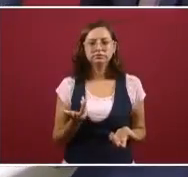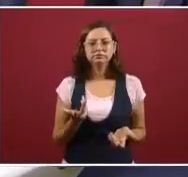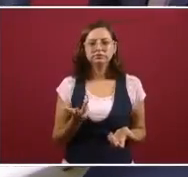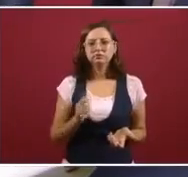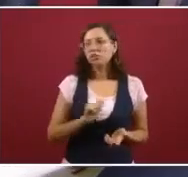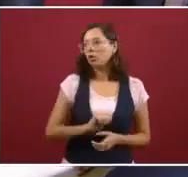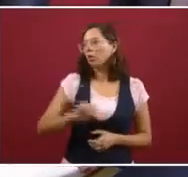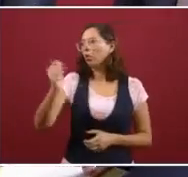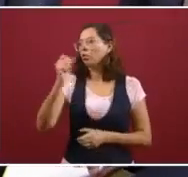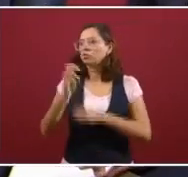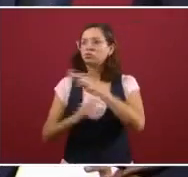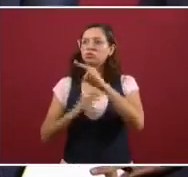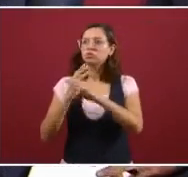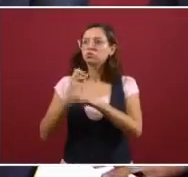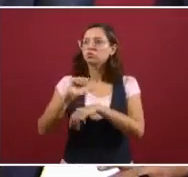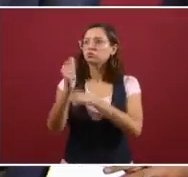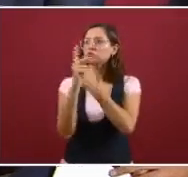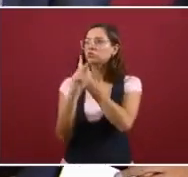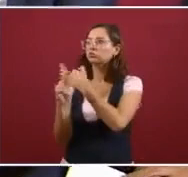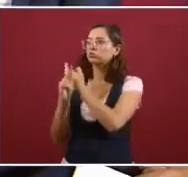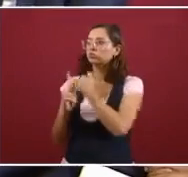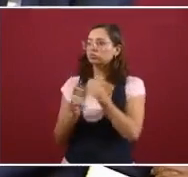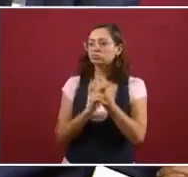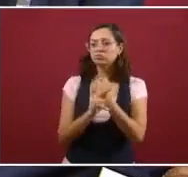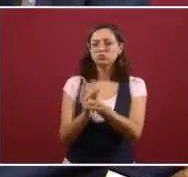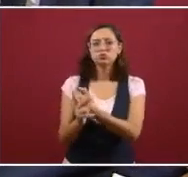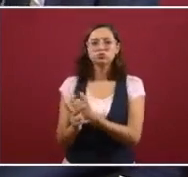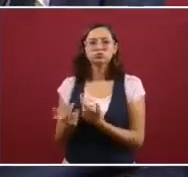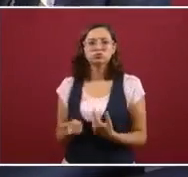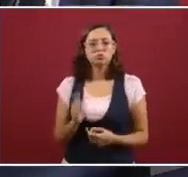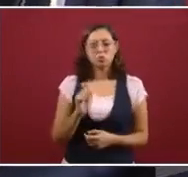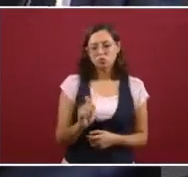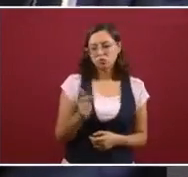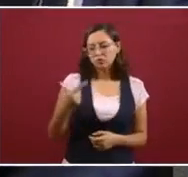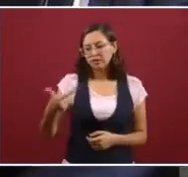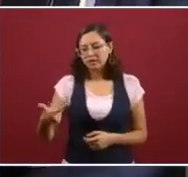otras partes es 0.7,